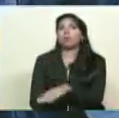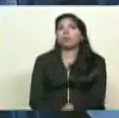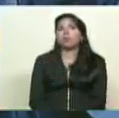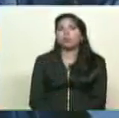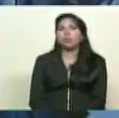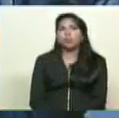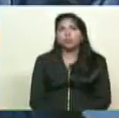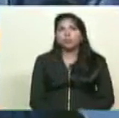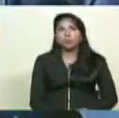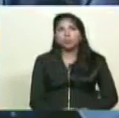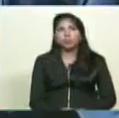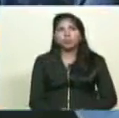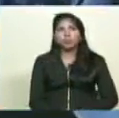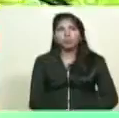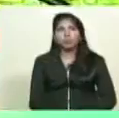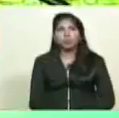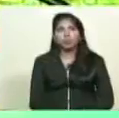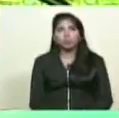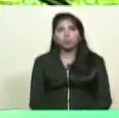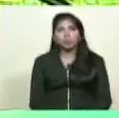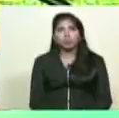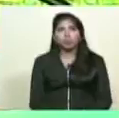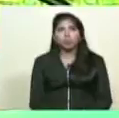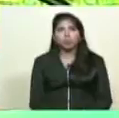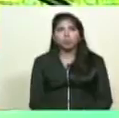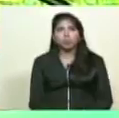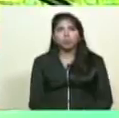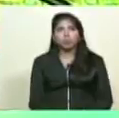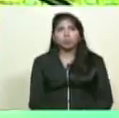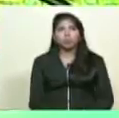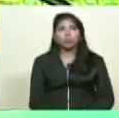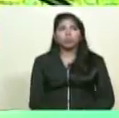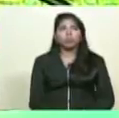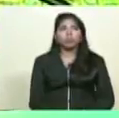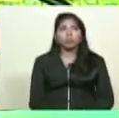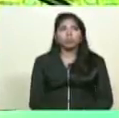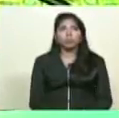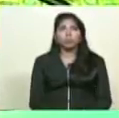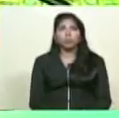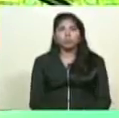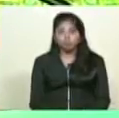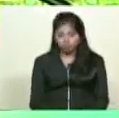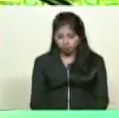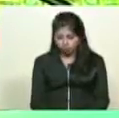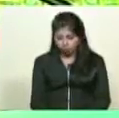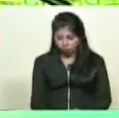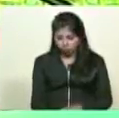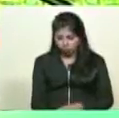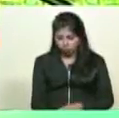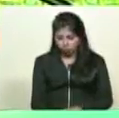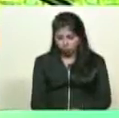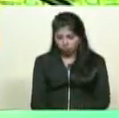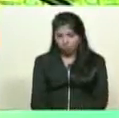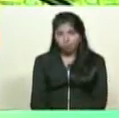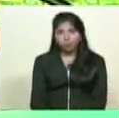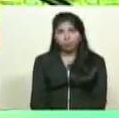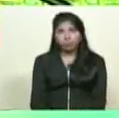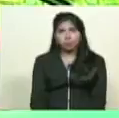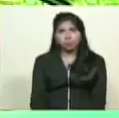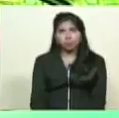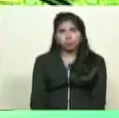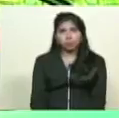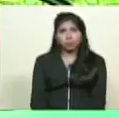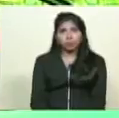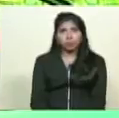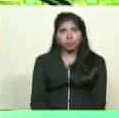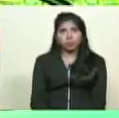compañeros del equipo, viceministros, viceministras, camaradas, tienen que apoyarlo, apoyarse mutuamente, trabajo